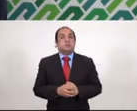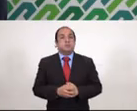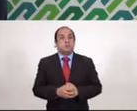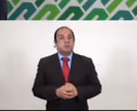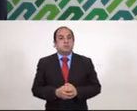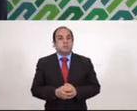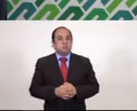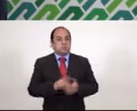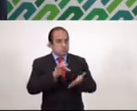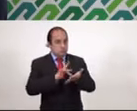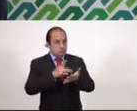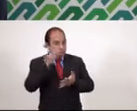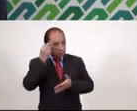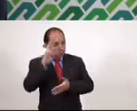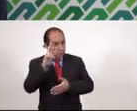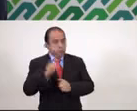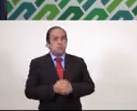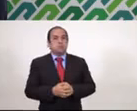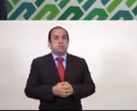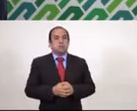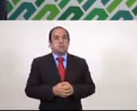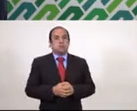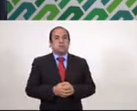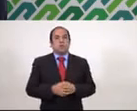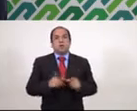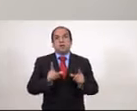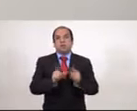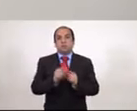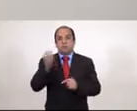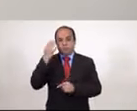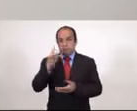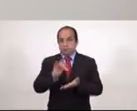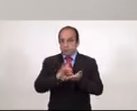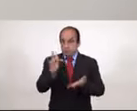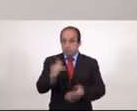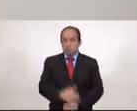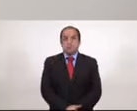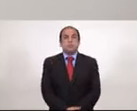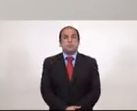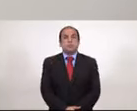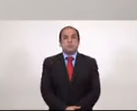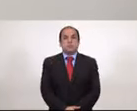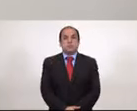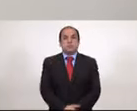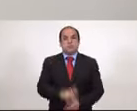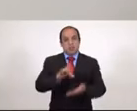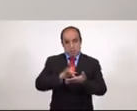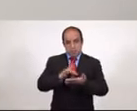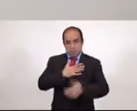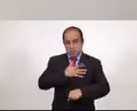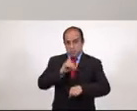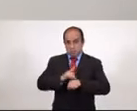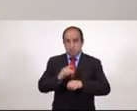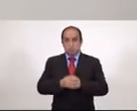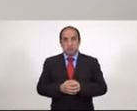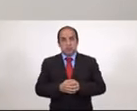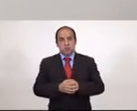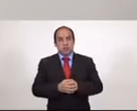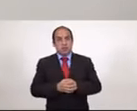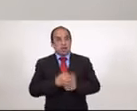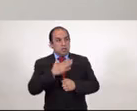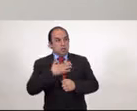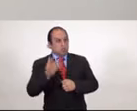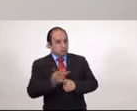Muchas gracias, doctor. Concluimos con la conferencia. Muchas gracias. Muchas gracias. Buenos días. Yo nada más una